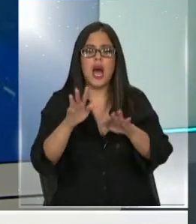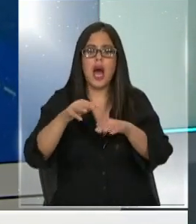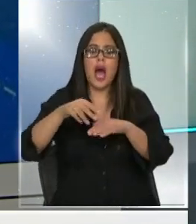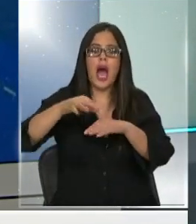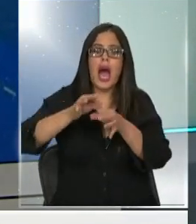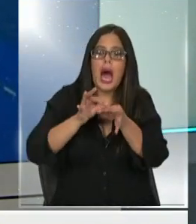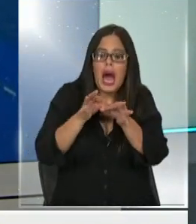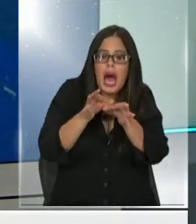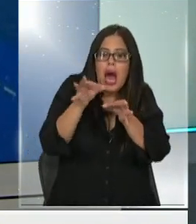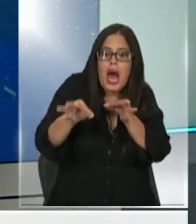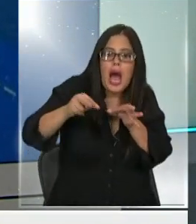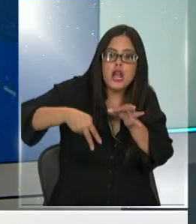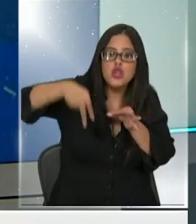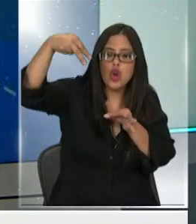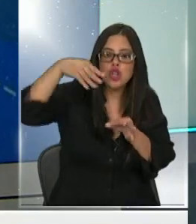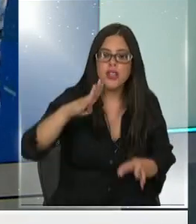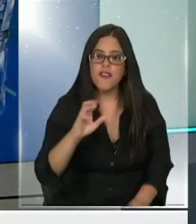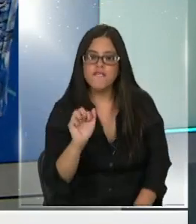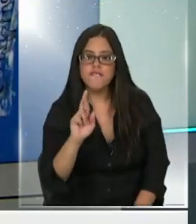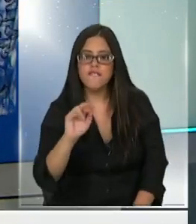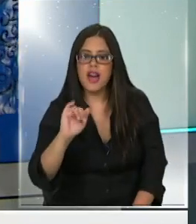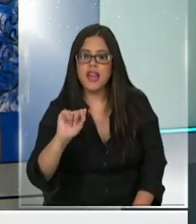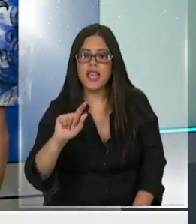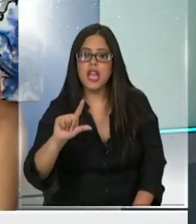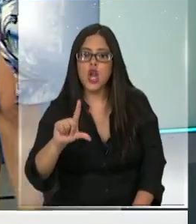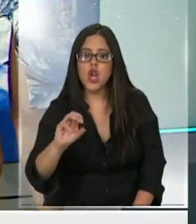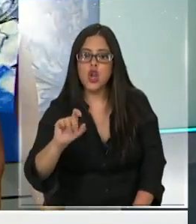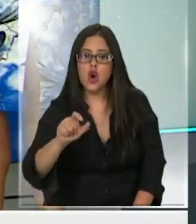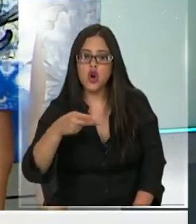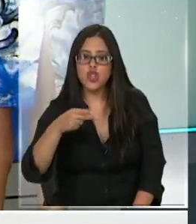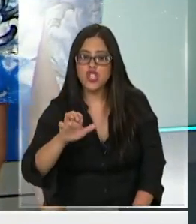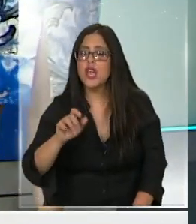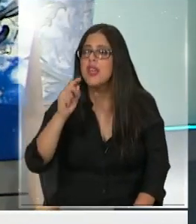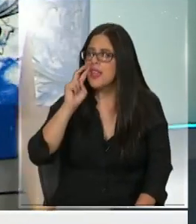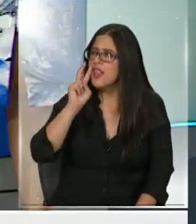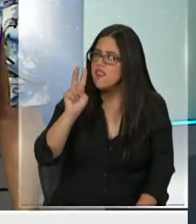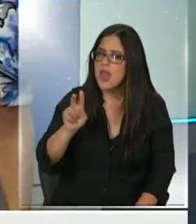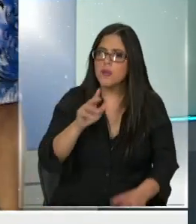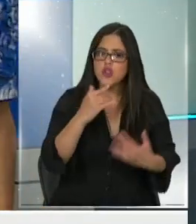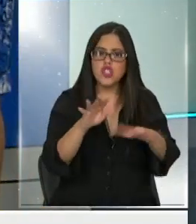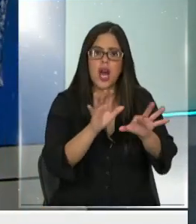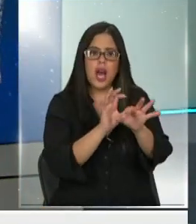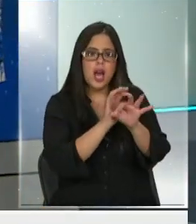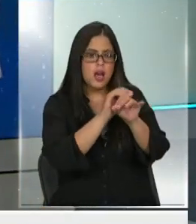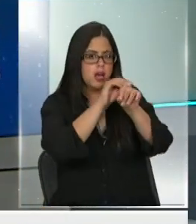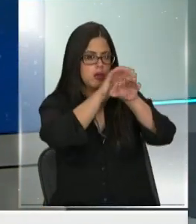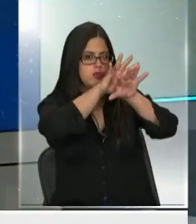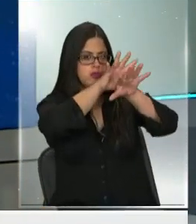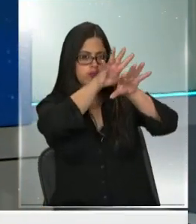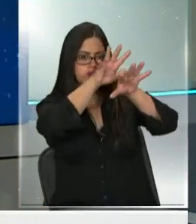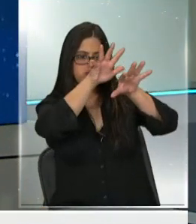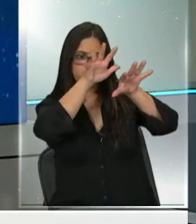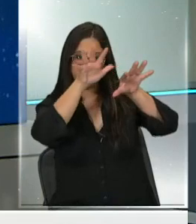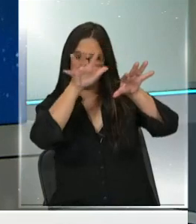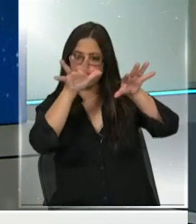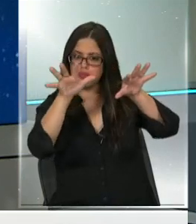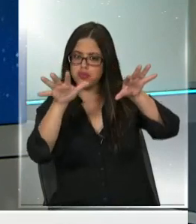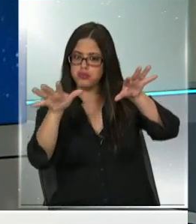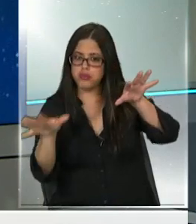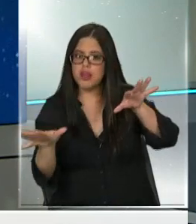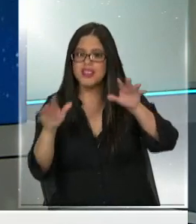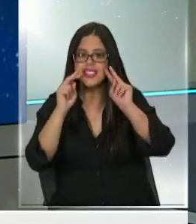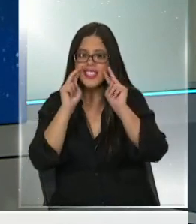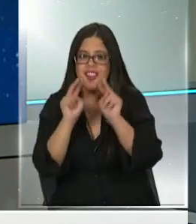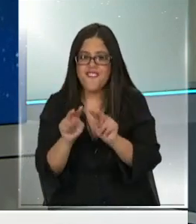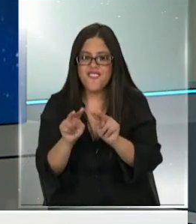Bariloche, una zona tan, tan conocida. Y vemos justamente toda la trayectoria que también, al igual que nuestro país, se podía ver